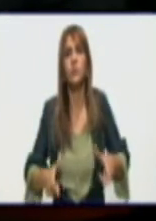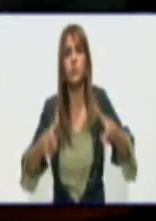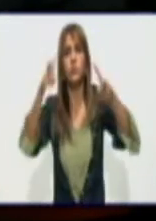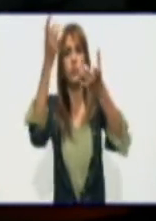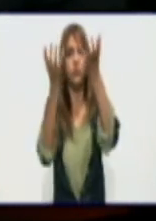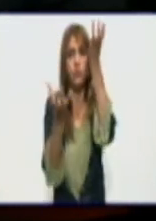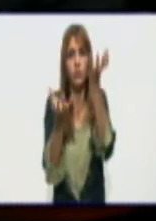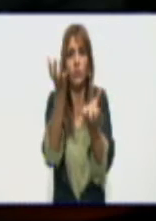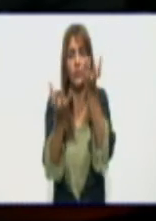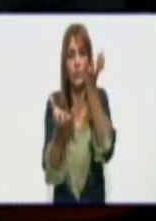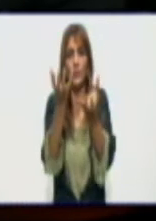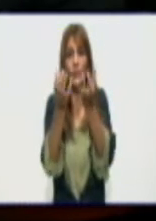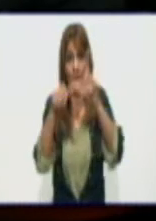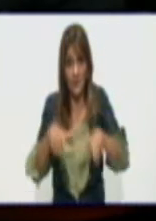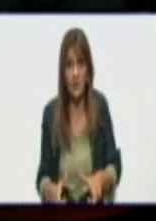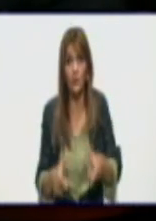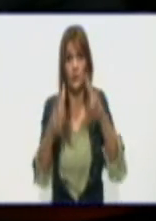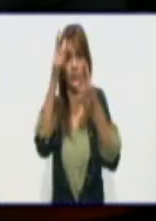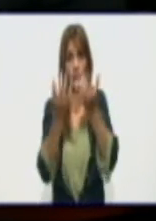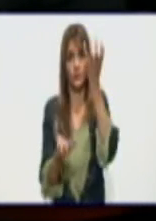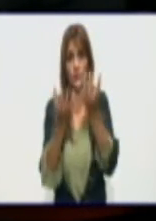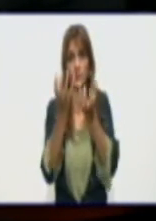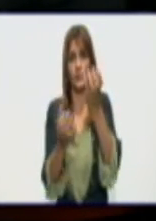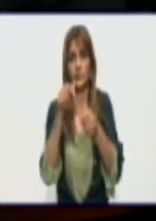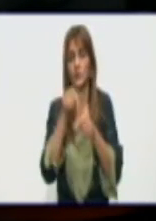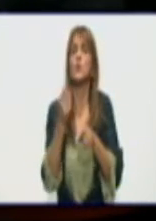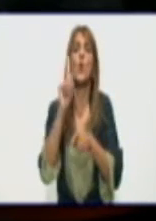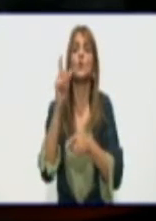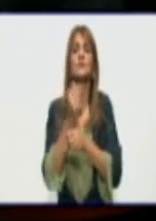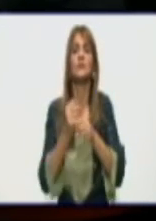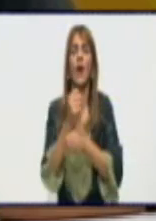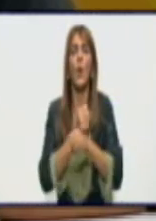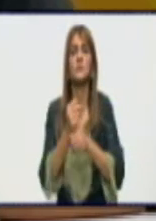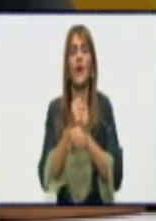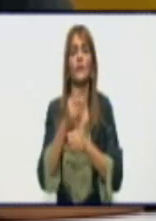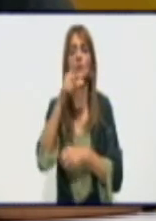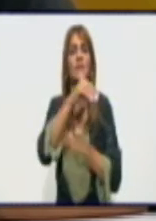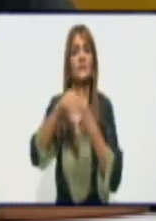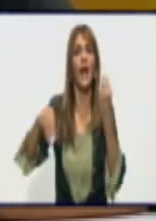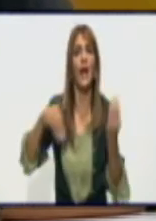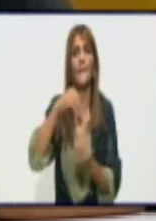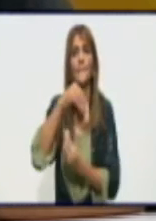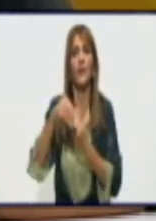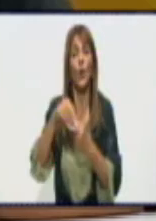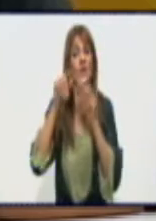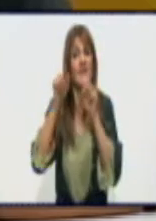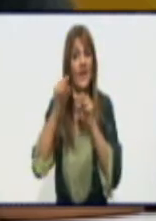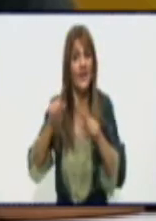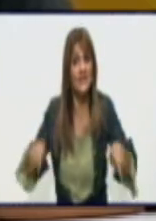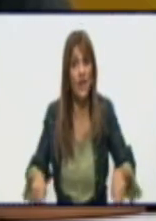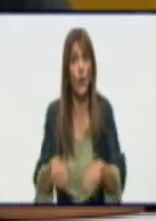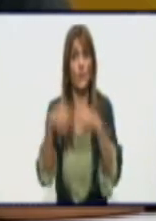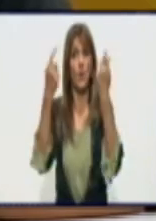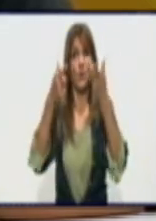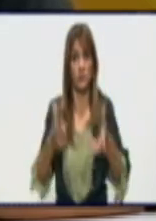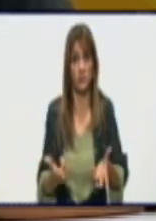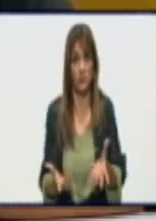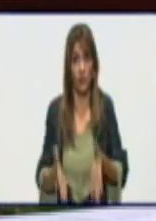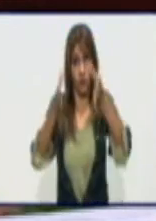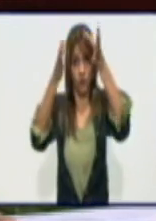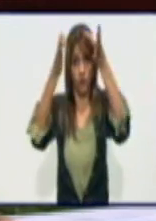de 6 meses que está inutilizable. Ahora tiene un proceso de inversión y se está cambiando una. Y desde esa época para acá, eso no ha dejado de producir.